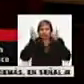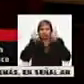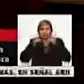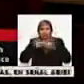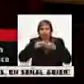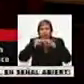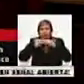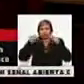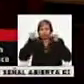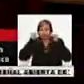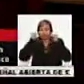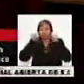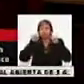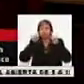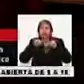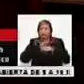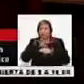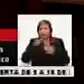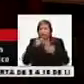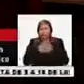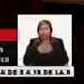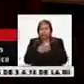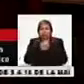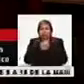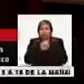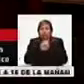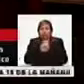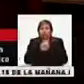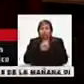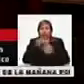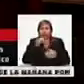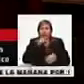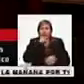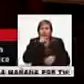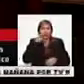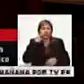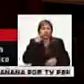magíster, no. Acá todos somos compañeros, compañeritas y compañeras.